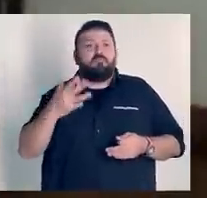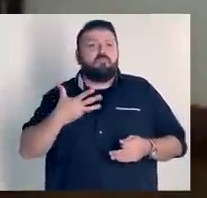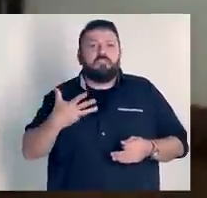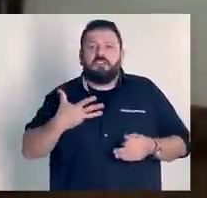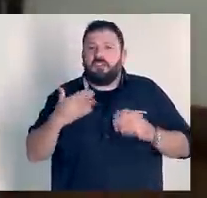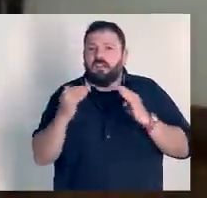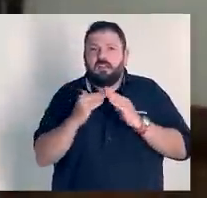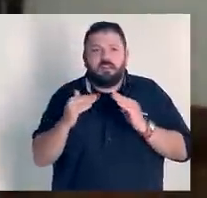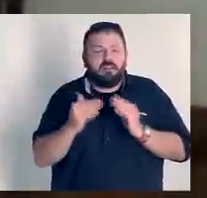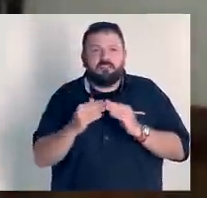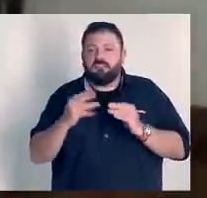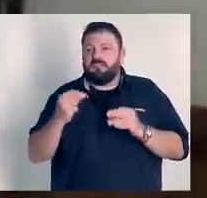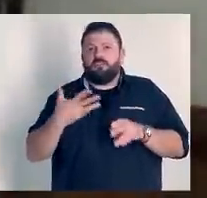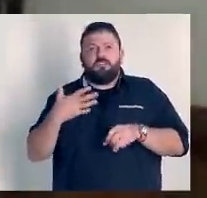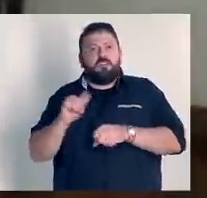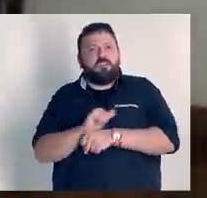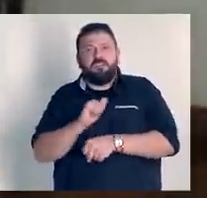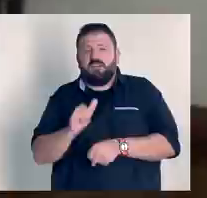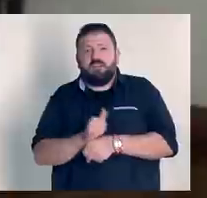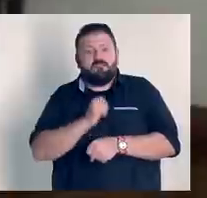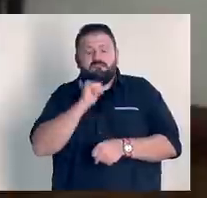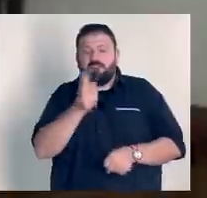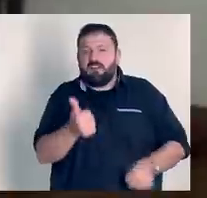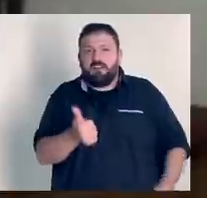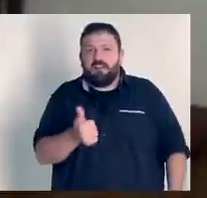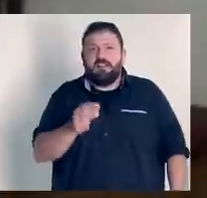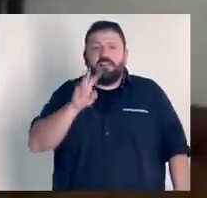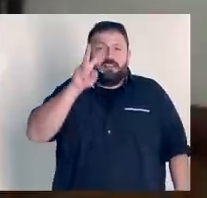carro, y la verdad es que